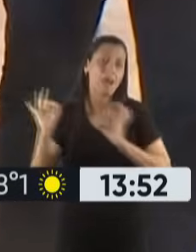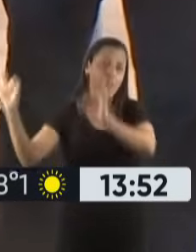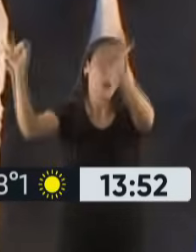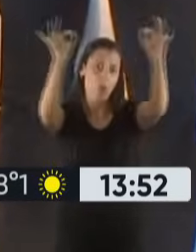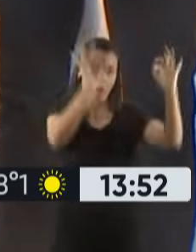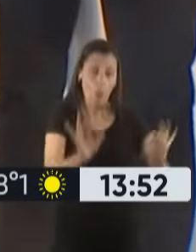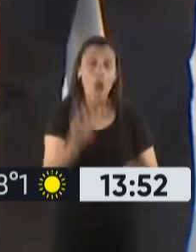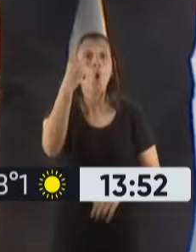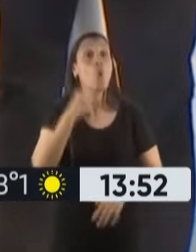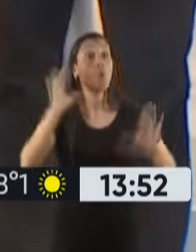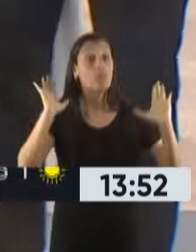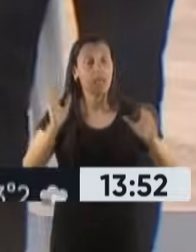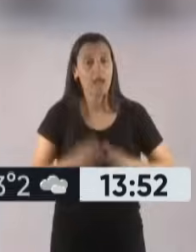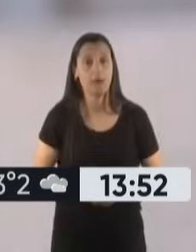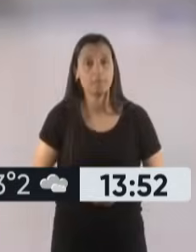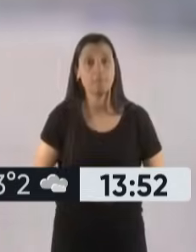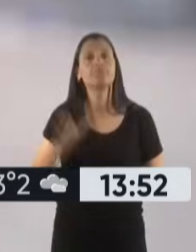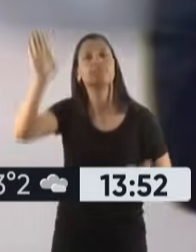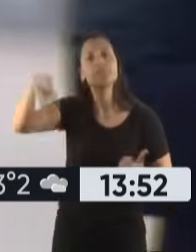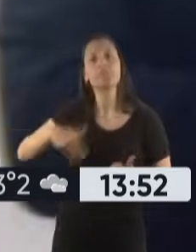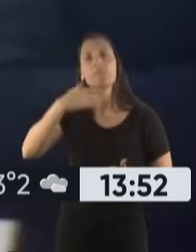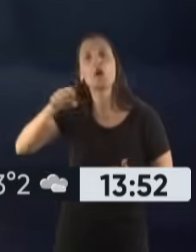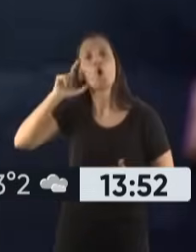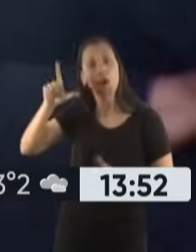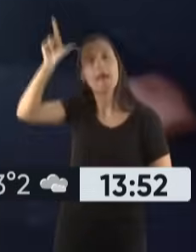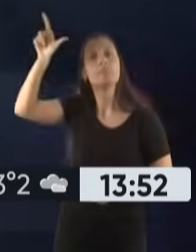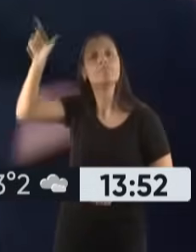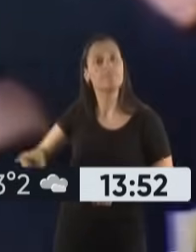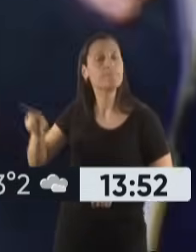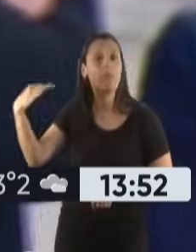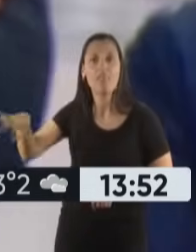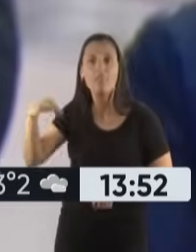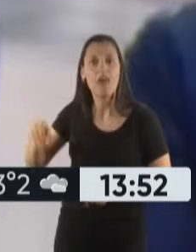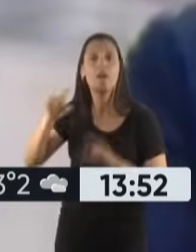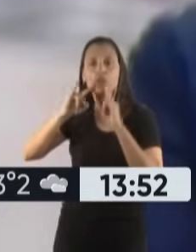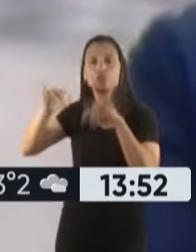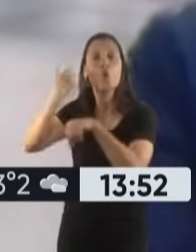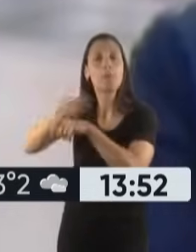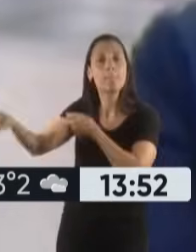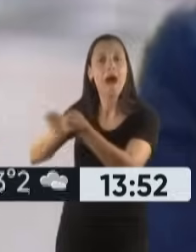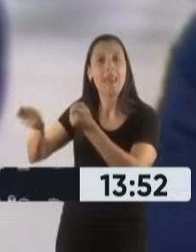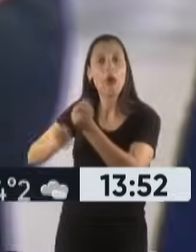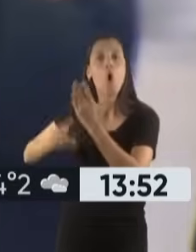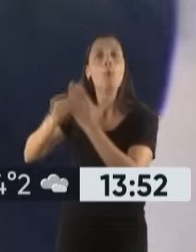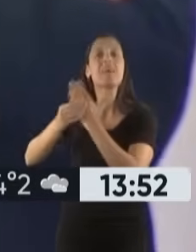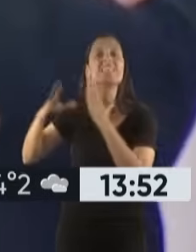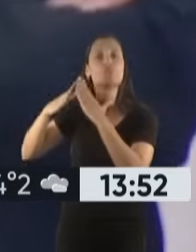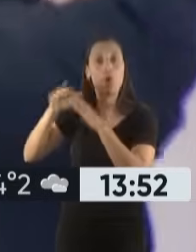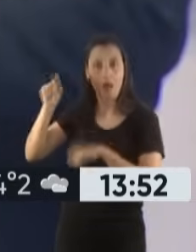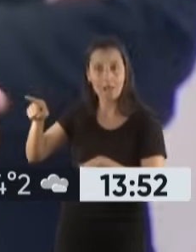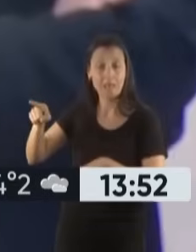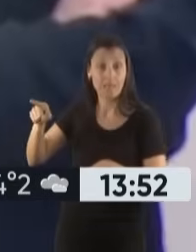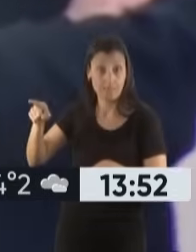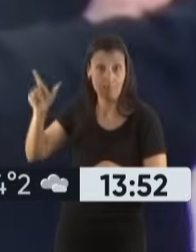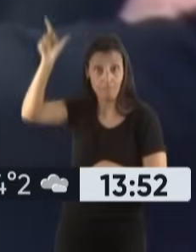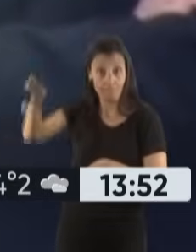día lo llamé a Jorge para que sea mi ministro de vivienda, ¿no? De hábitat y vivienda. Y a los pocos días Jorge,